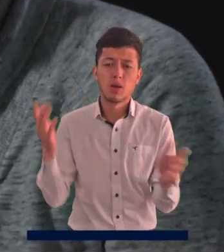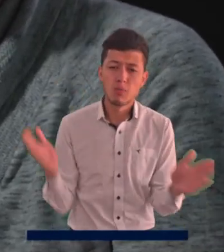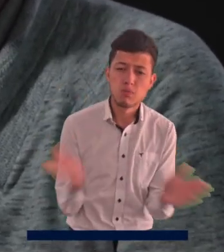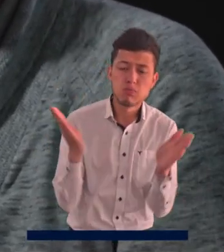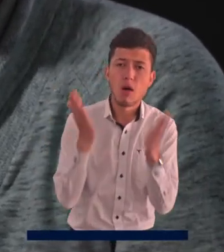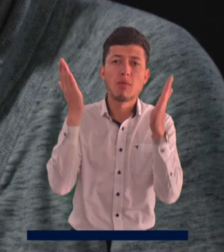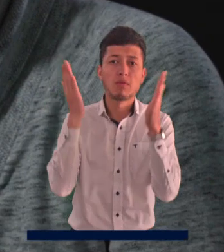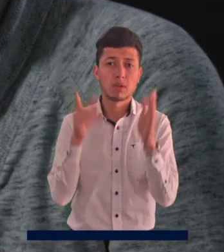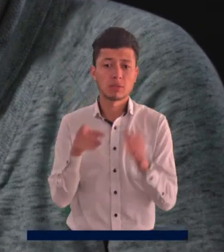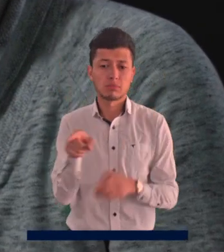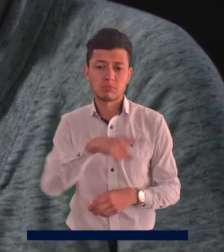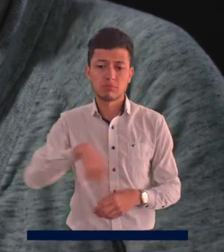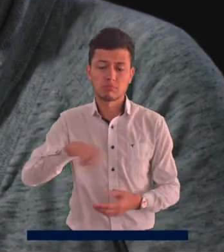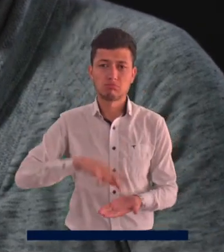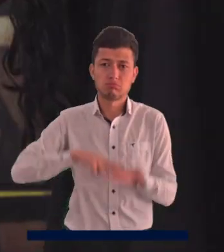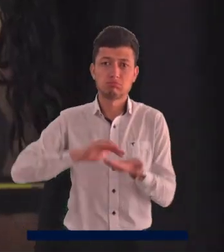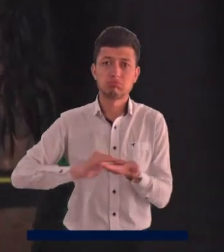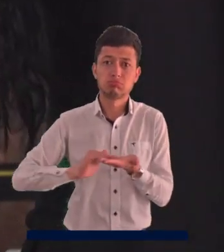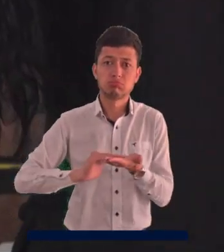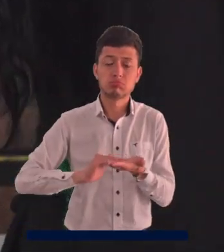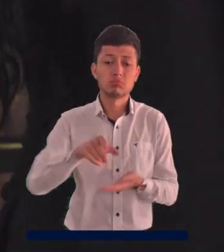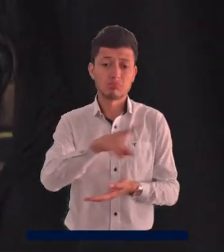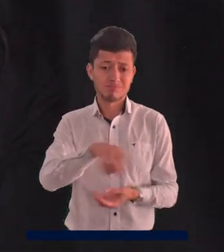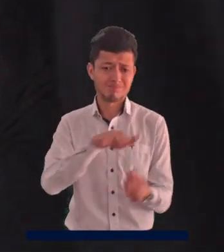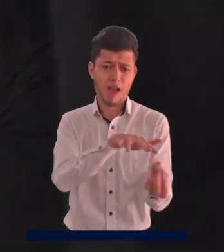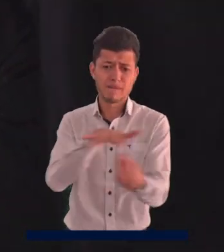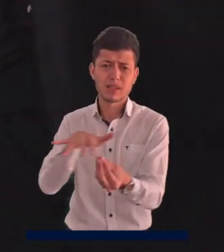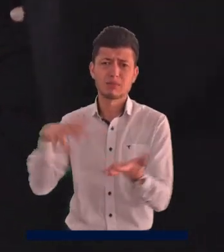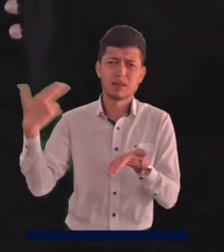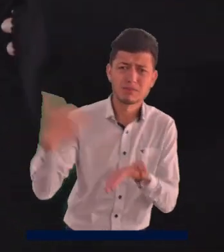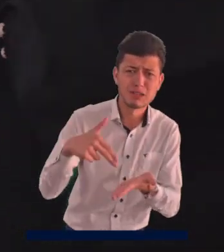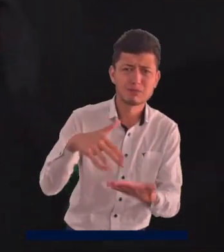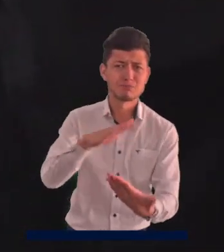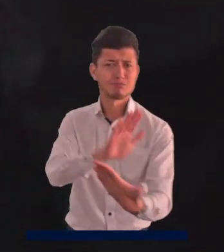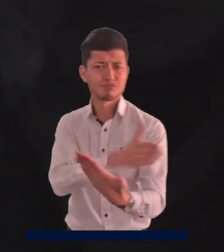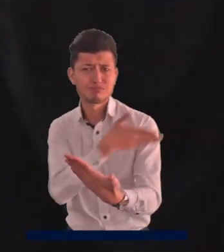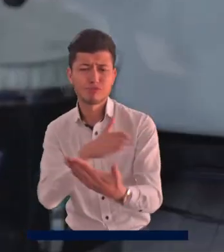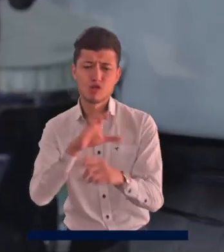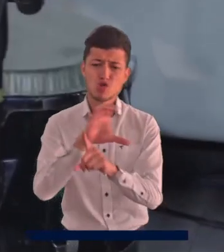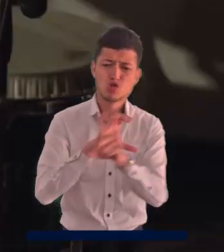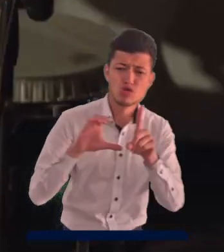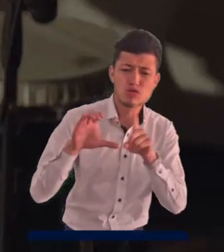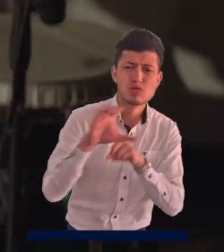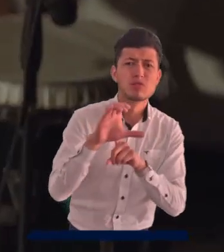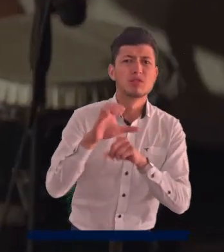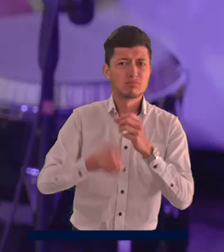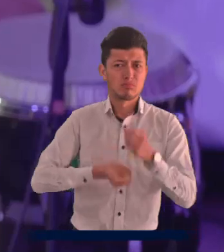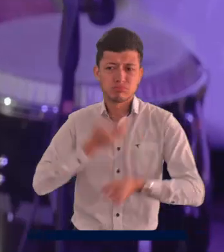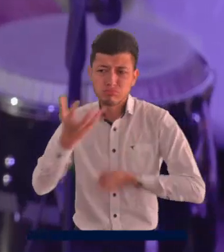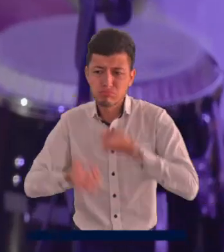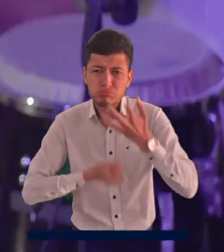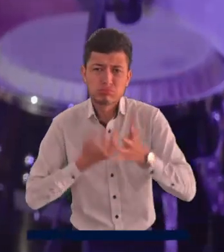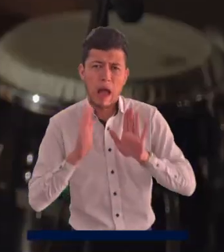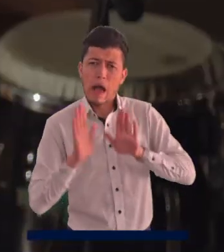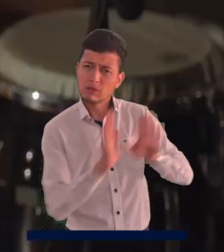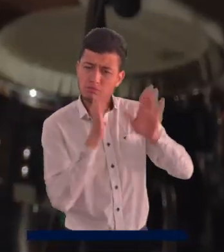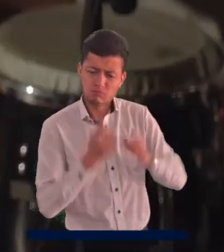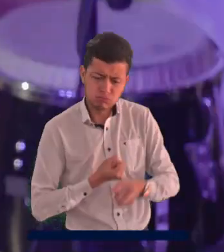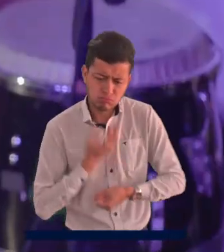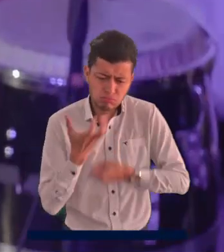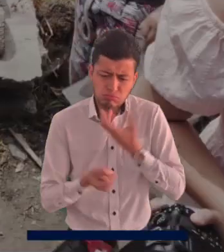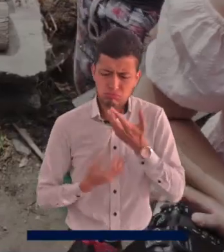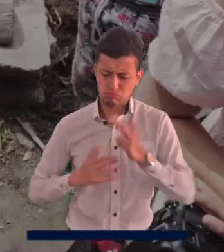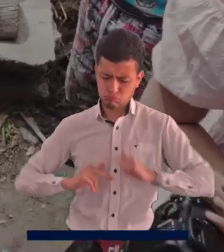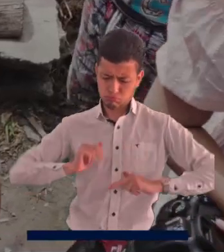repetición. Las víctimas han hecho esto a través de la danza, la música, la pintura, el tejido. Entonces todas estas expresiones